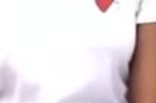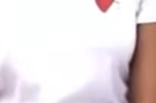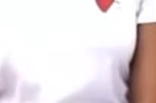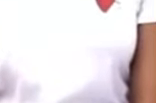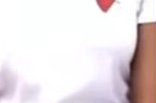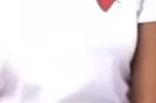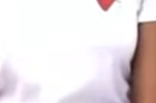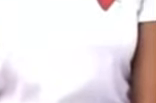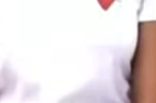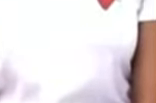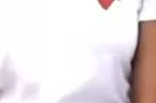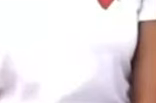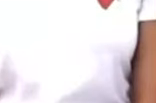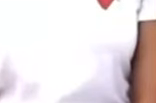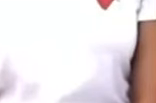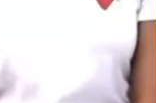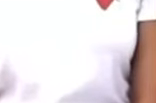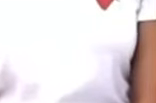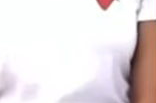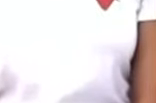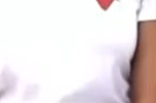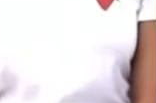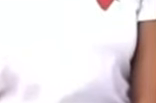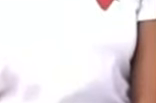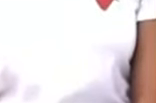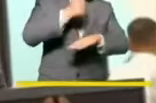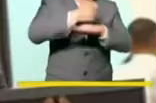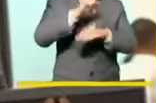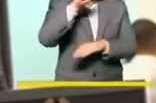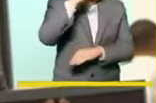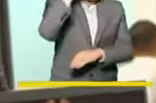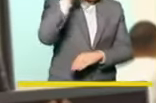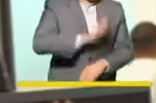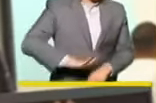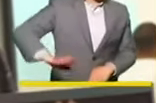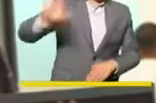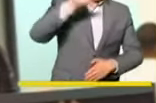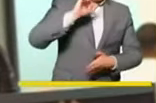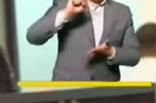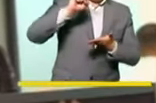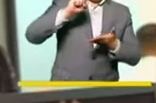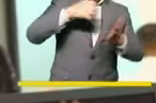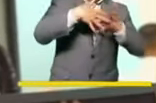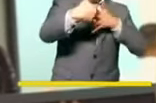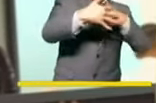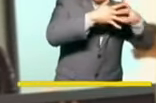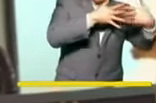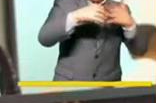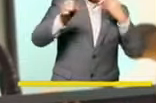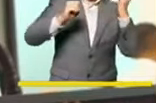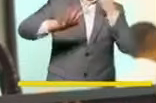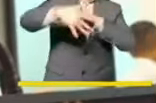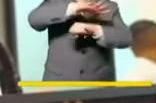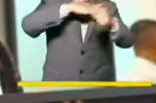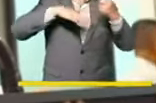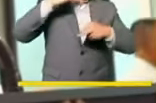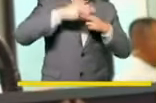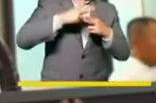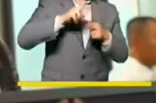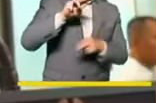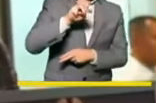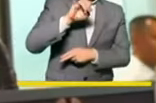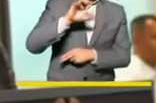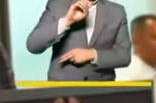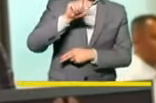hoy hay en Colombia de la opinión pública es muy difícil que el señor presidente de la república tenga las mayorías de esa Constituyente